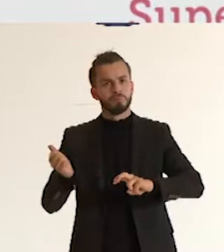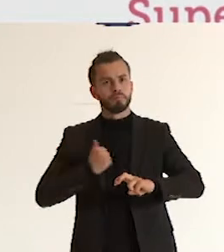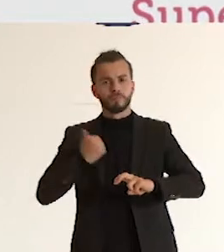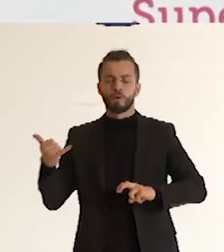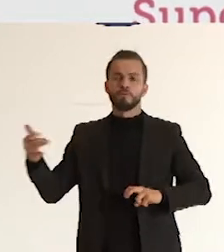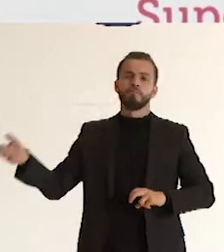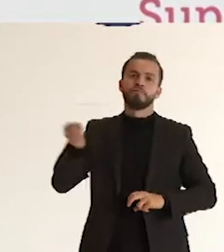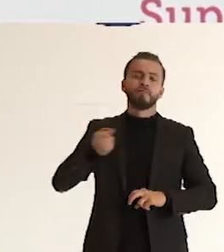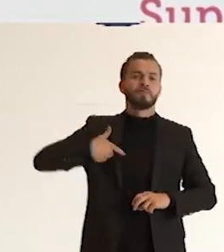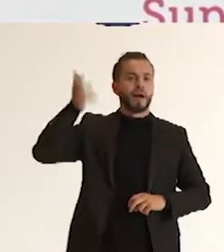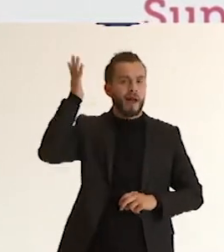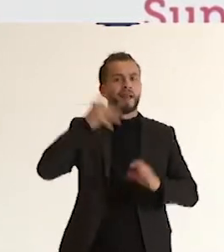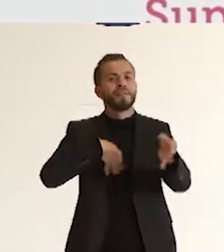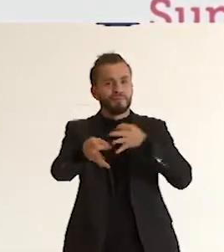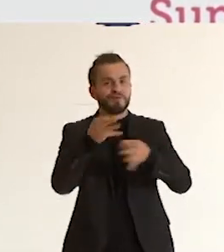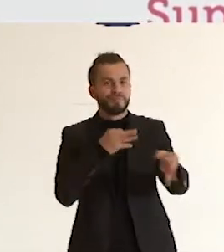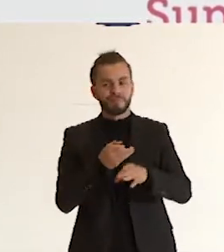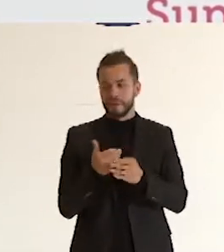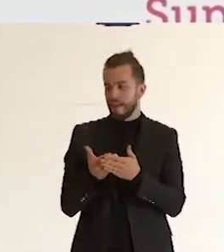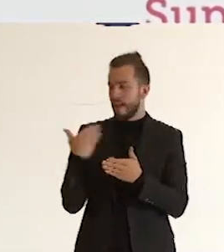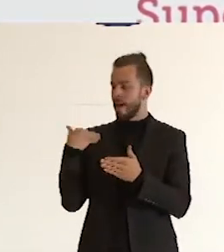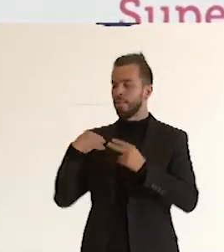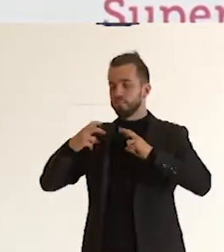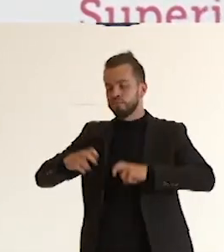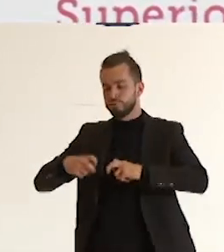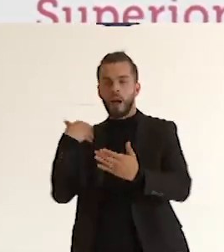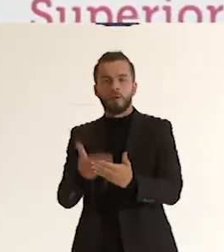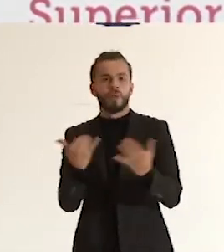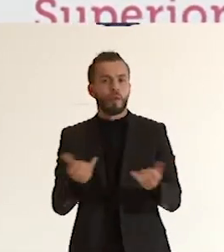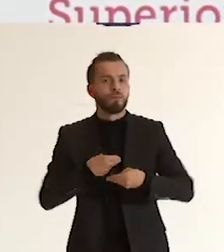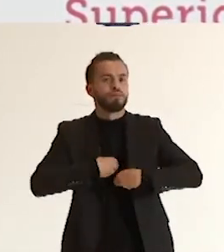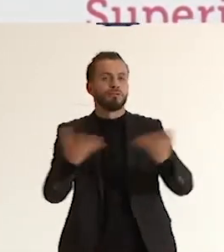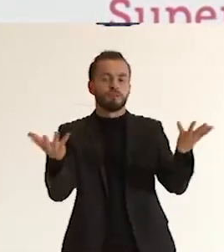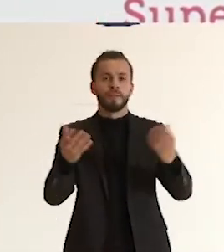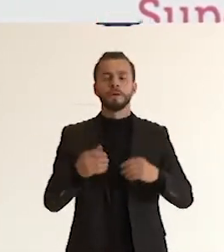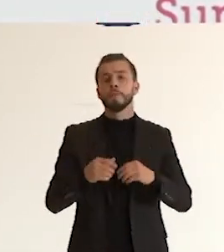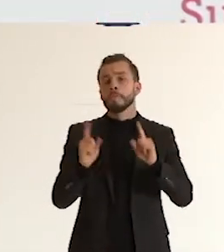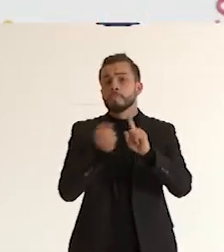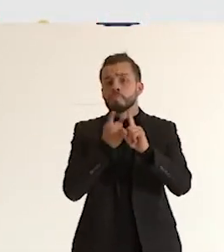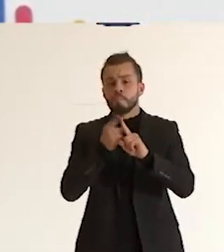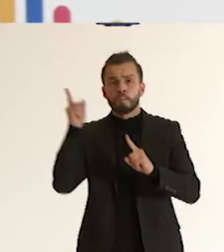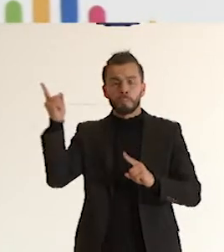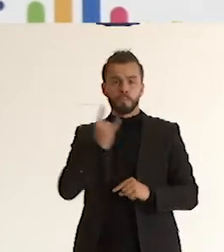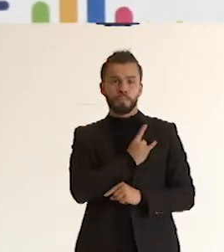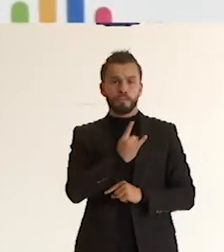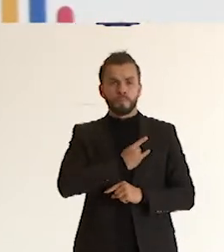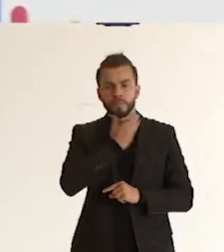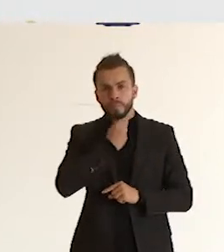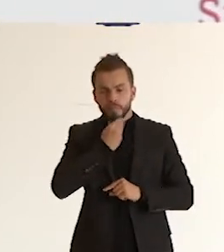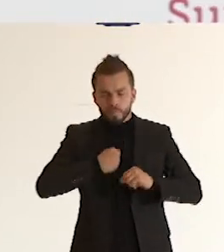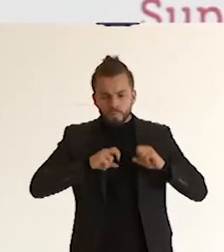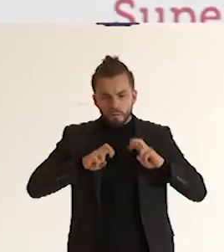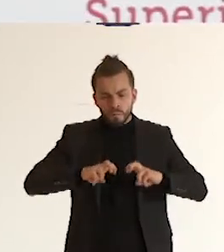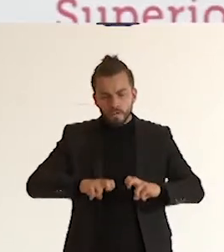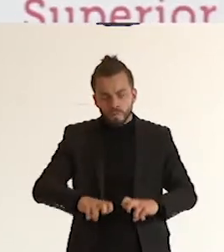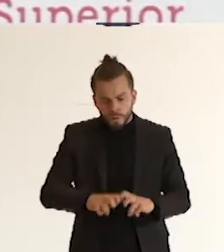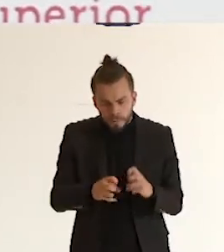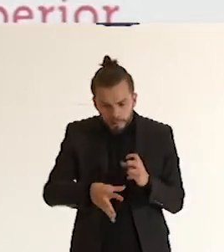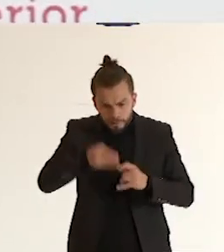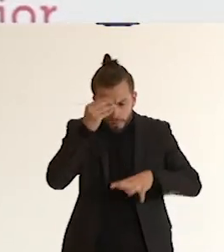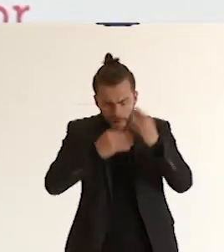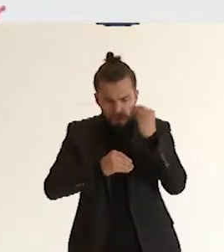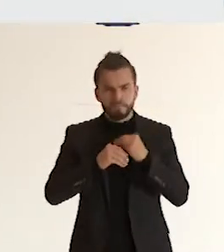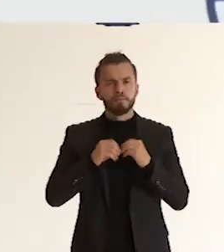lo que lo que vengo a hacer aquí por un lado compartir la conceptualización que hemos realizado y en particular un proyecto